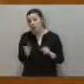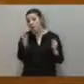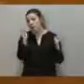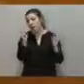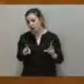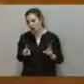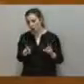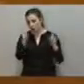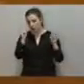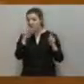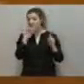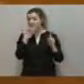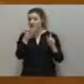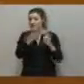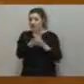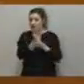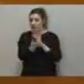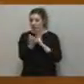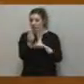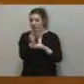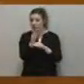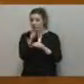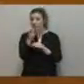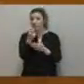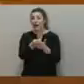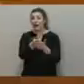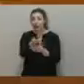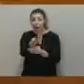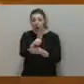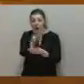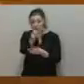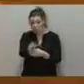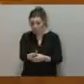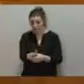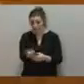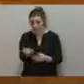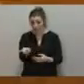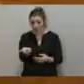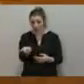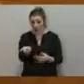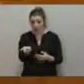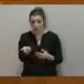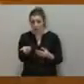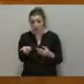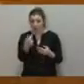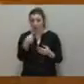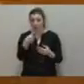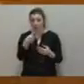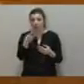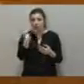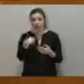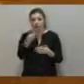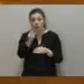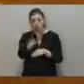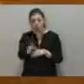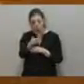se trata de la prestación económica para pagar los cuidados de una tercera persona, la figura olvidada del cuidador o